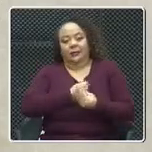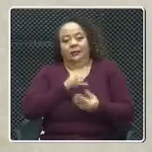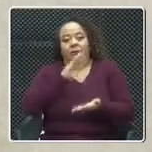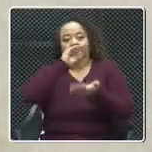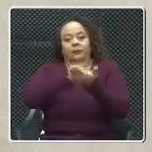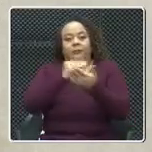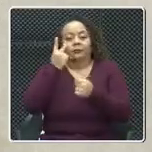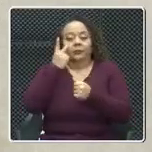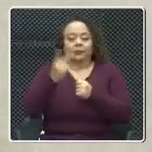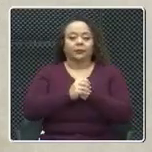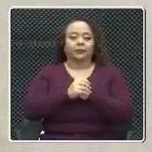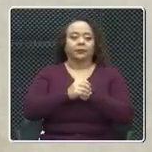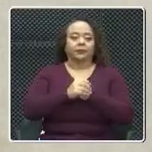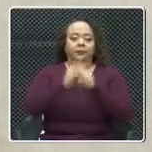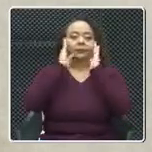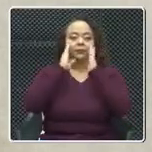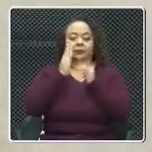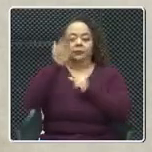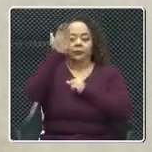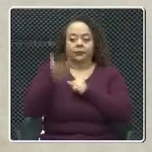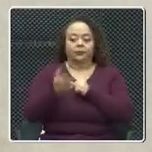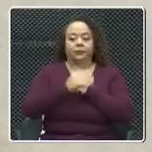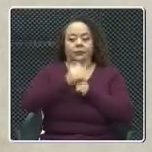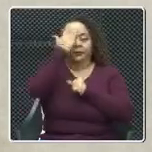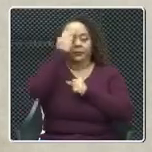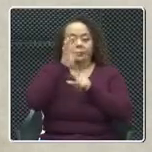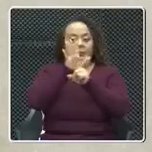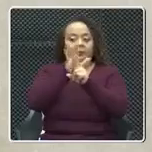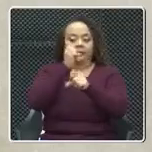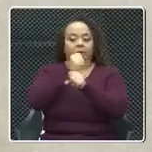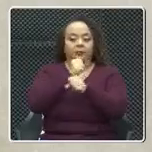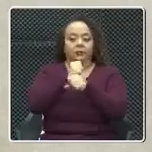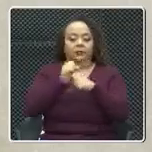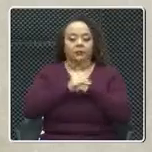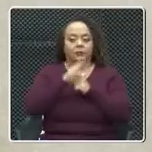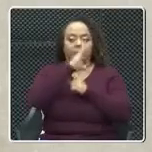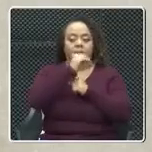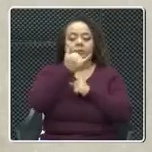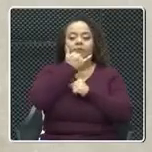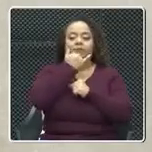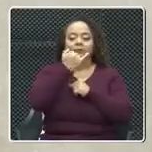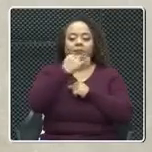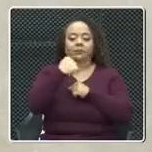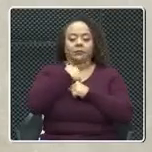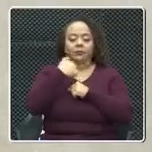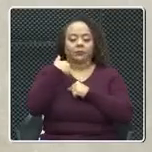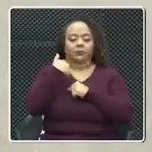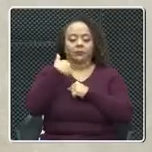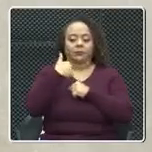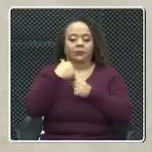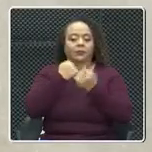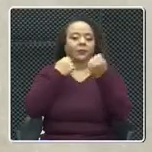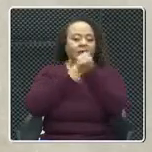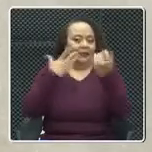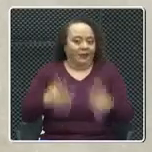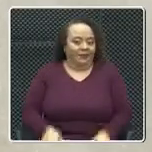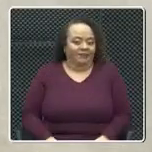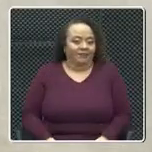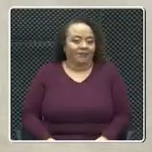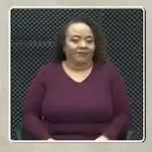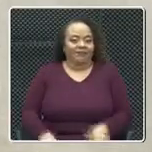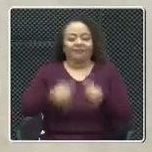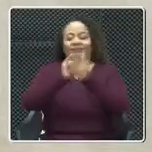mira, atendamos a fulanito, ¿verdad? Porque fue acosado laboralmente, ¿y qué pasa si yo no tengo un respaldo, ¿verdad? De que eso